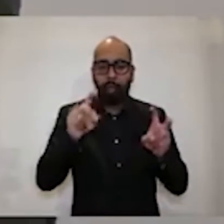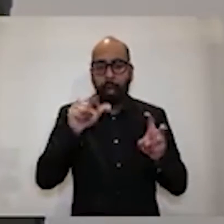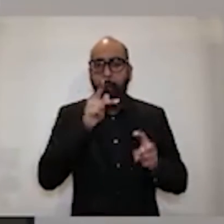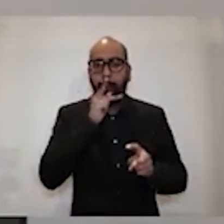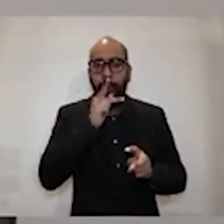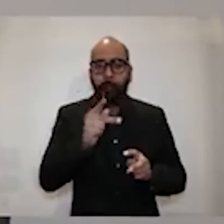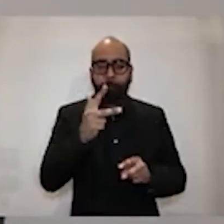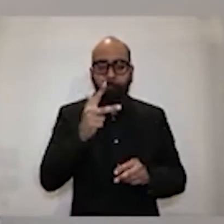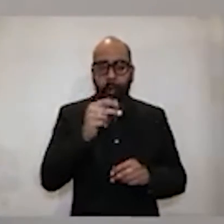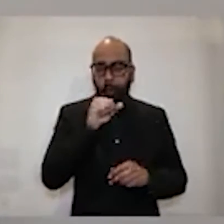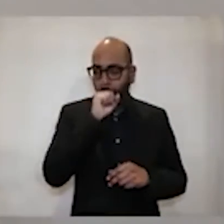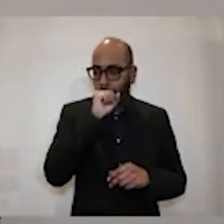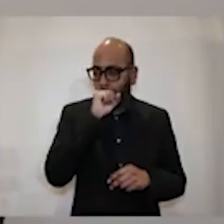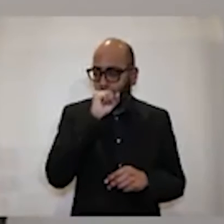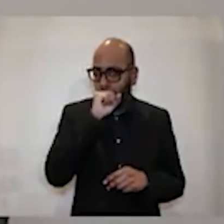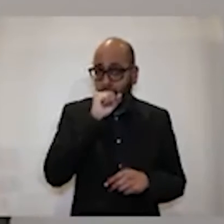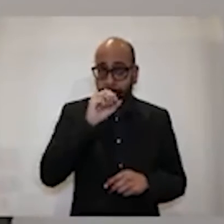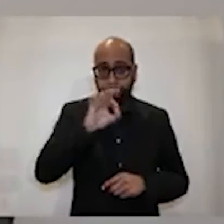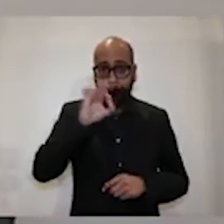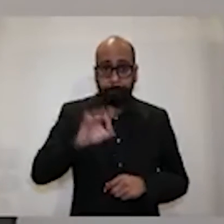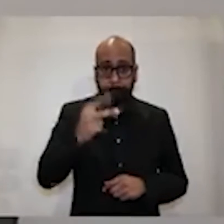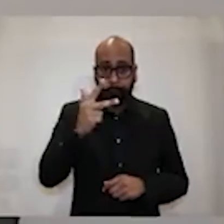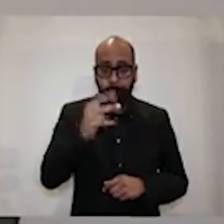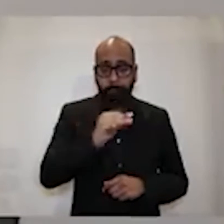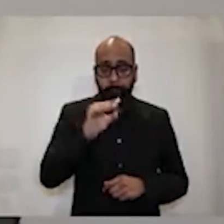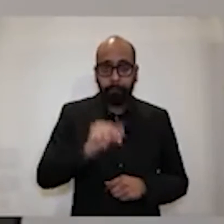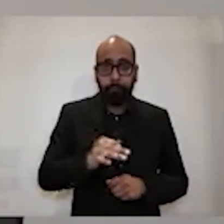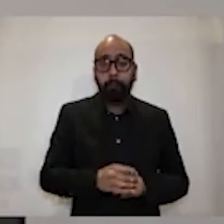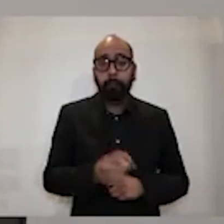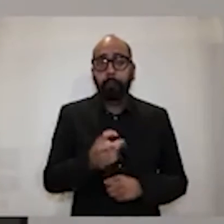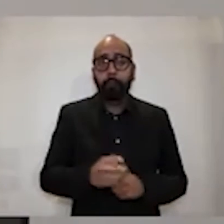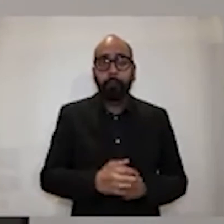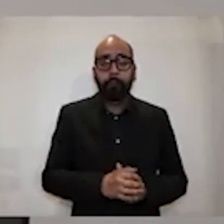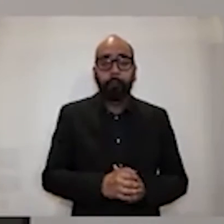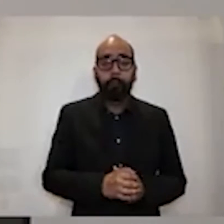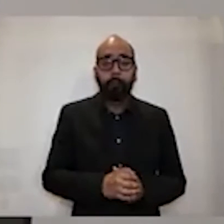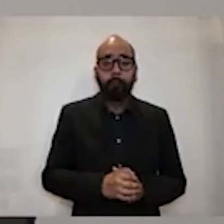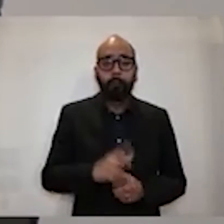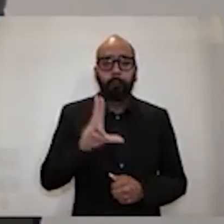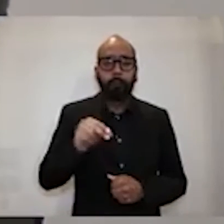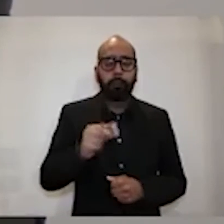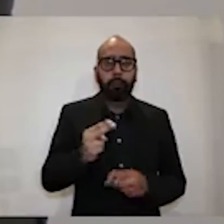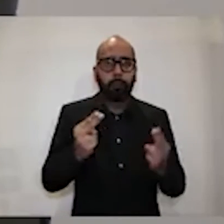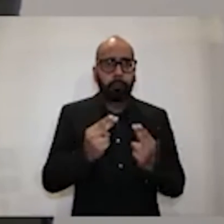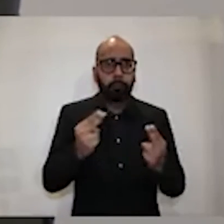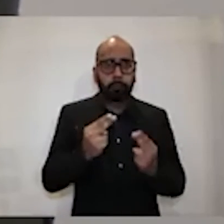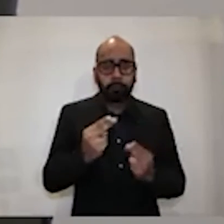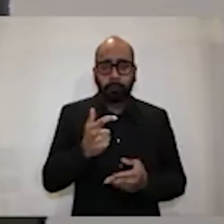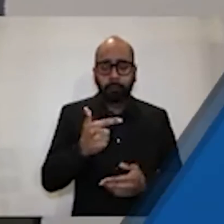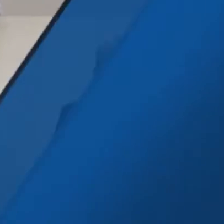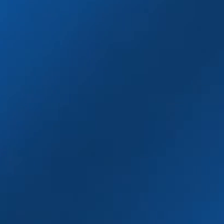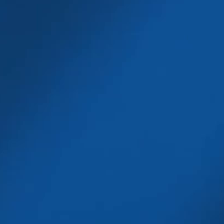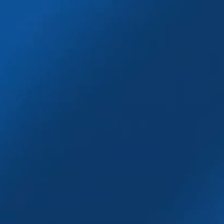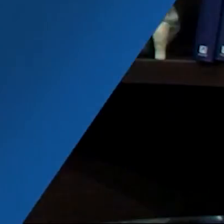del gobierno del Estado, ya que son terrenos que se tienen propiedad del Estado y que tenemos que sacarles provecho.